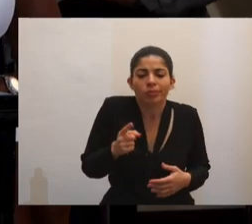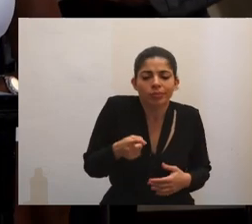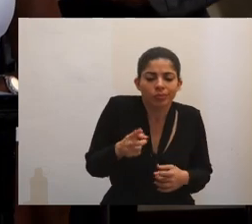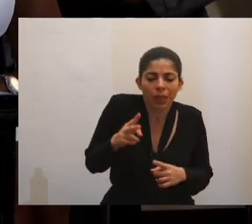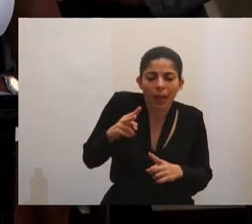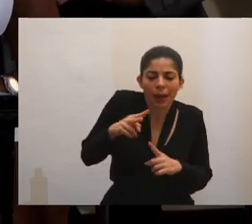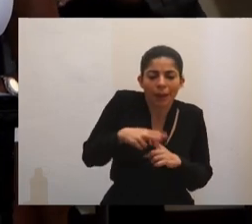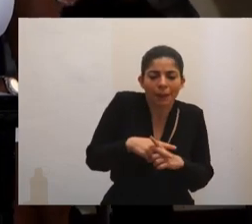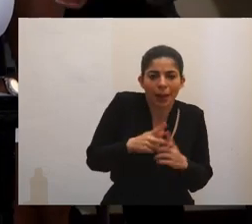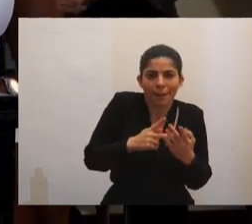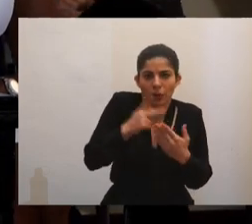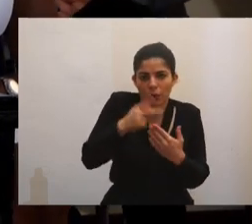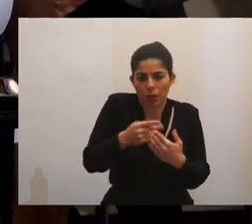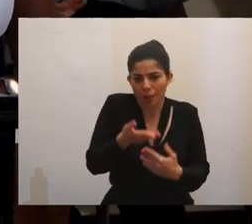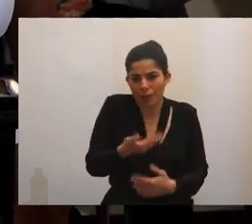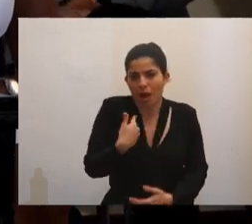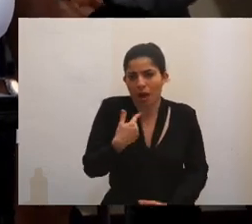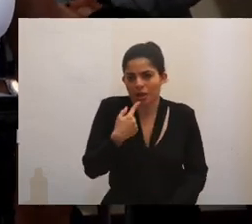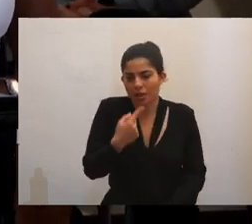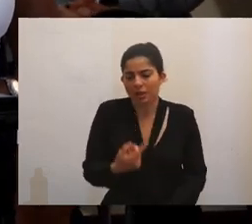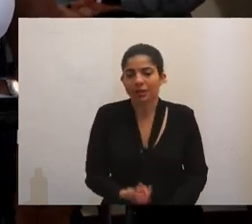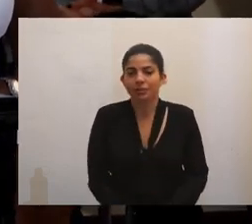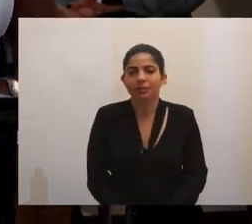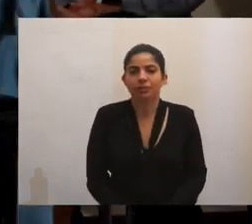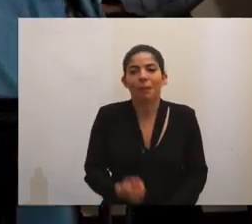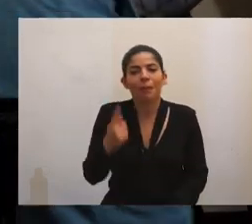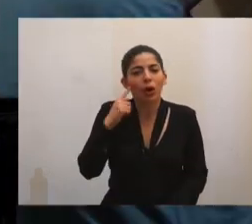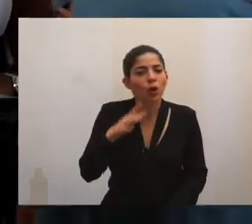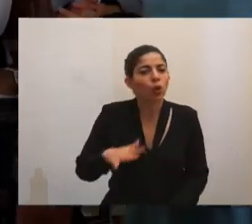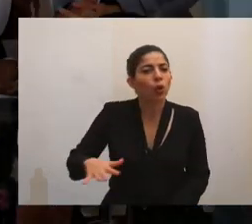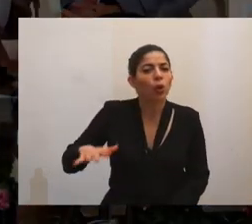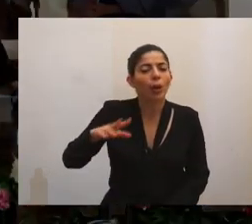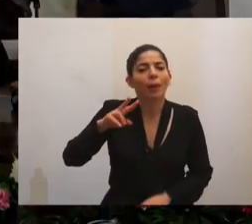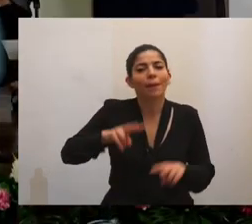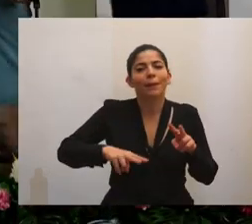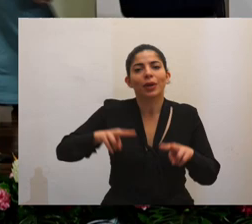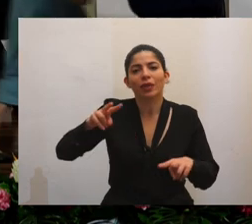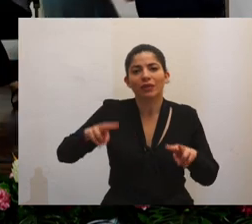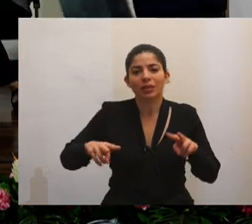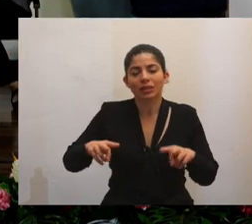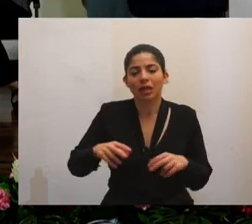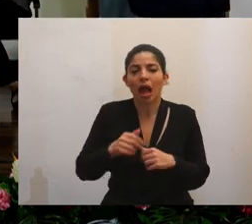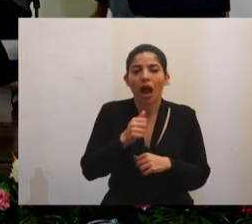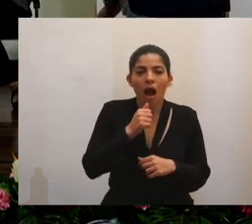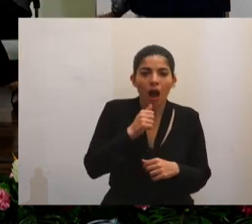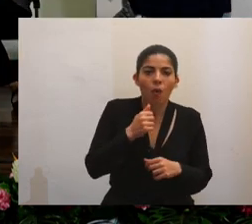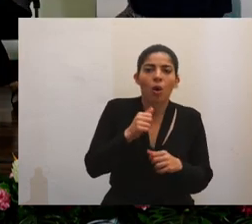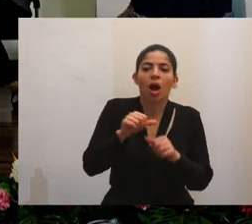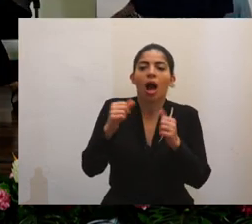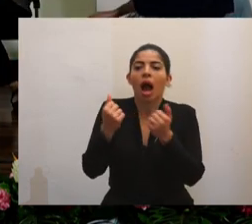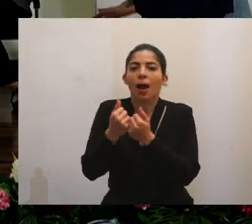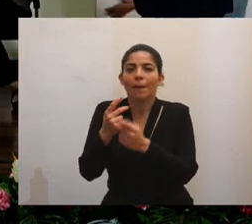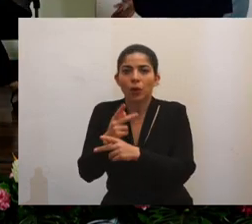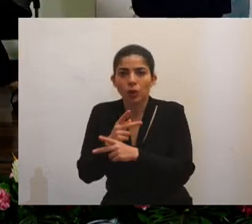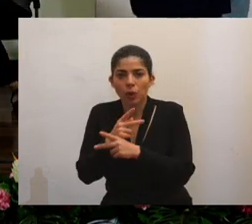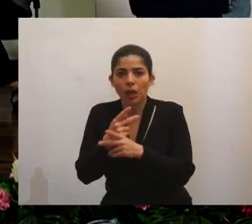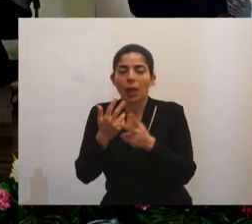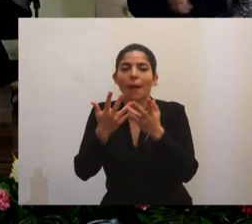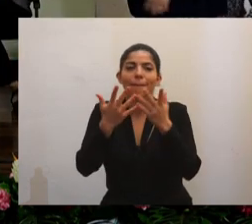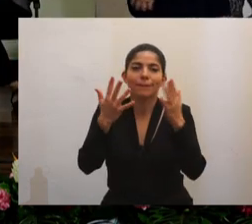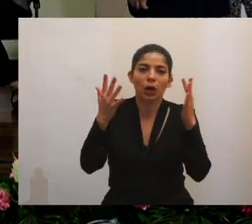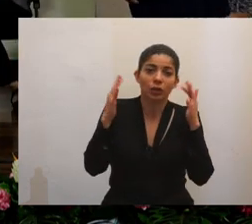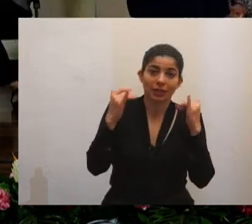implementación de este programa en todo el sector de la biodiversidad, aguas y áreas protegidas, bosques. Continuamos con